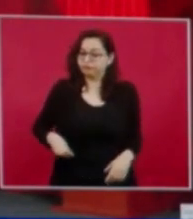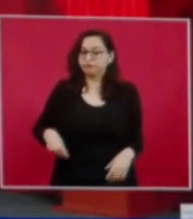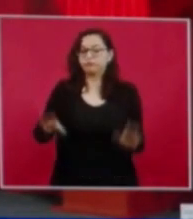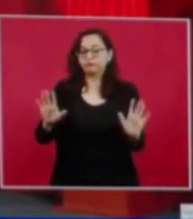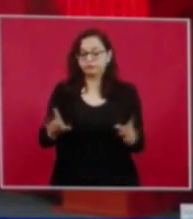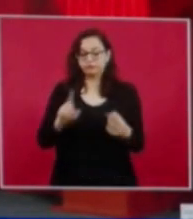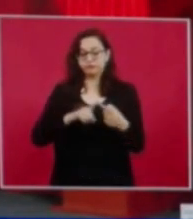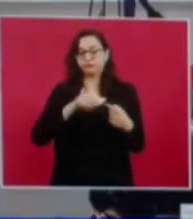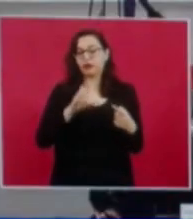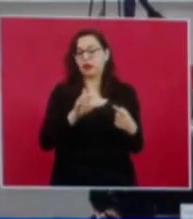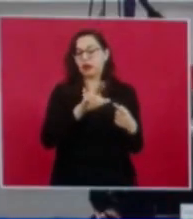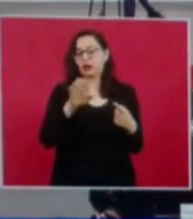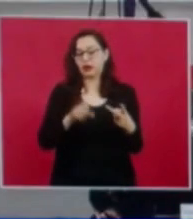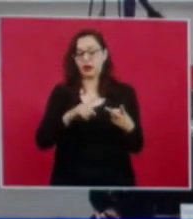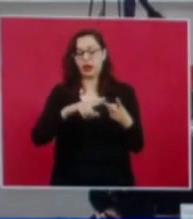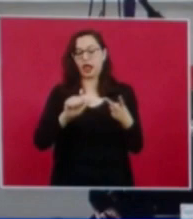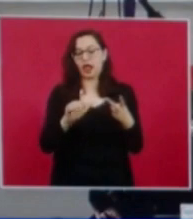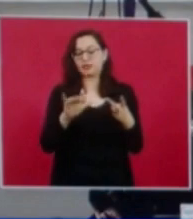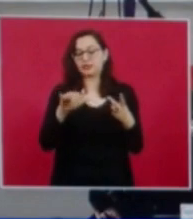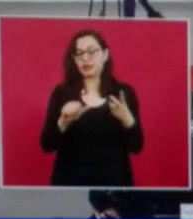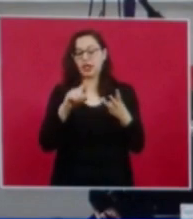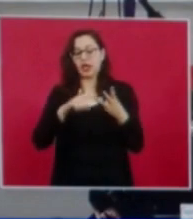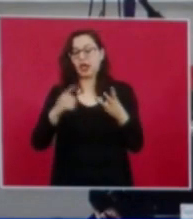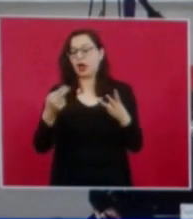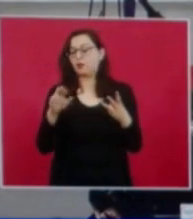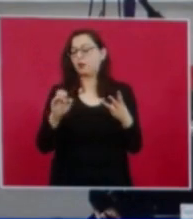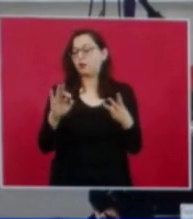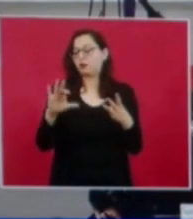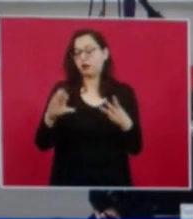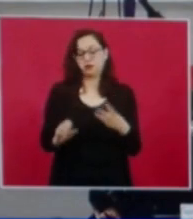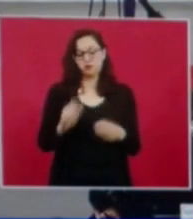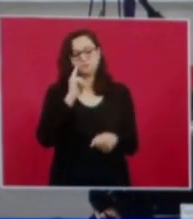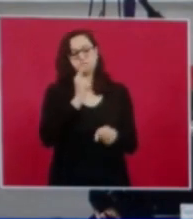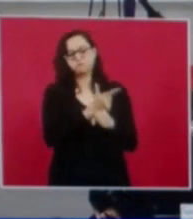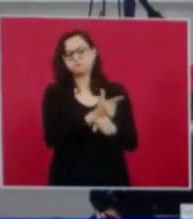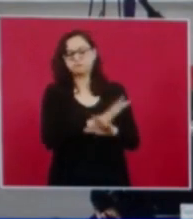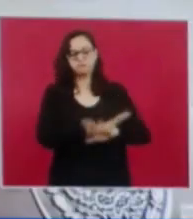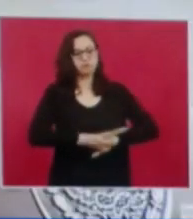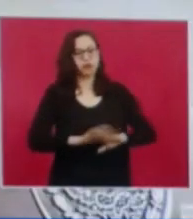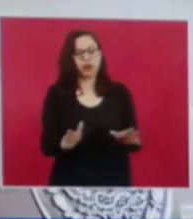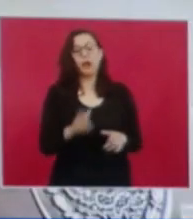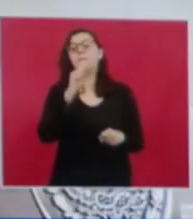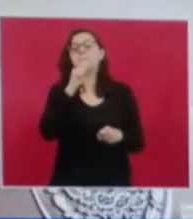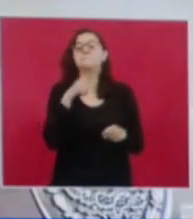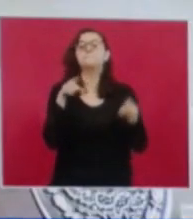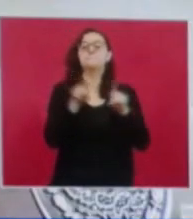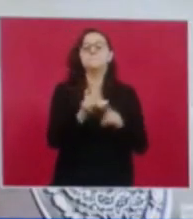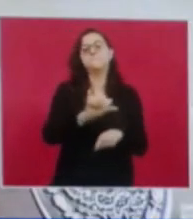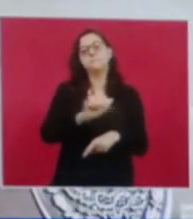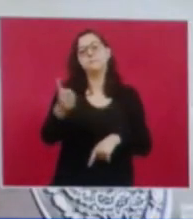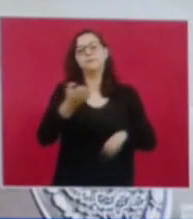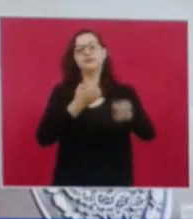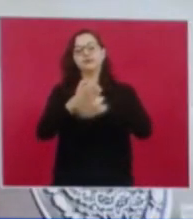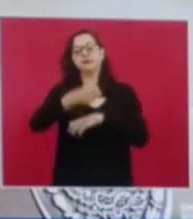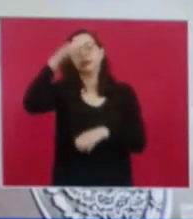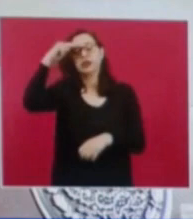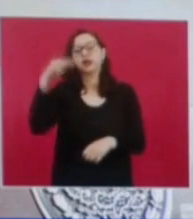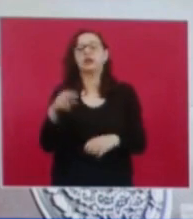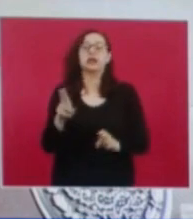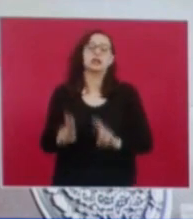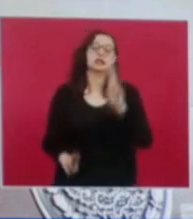no sé si me explico me refiero a las traiciones a las traiciones que se pudieran dar por ejemplo